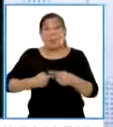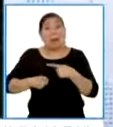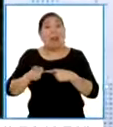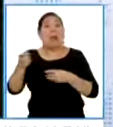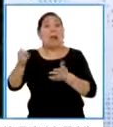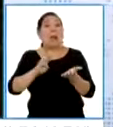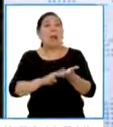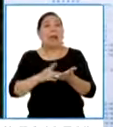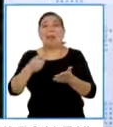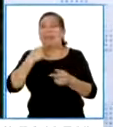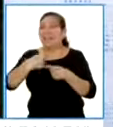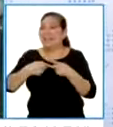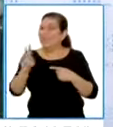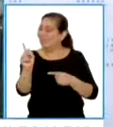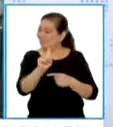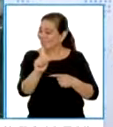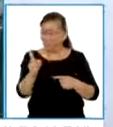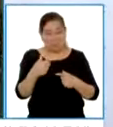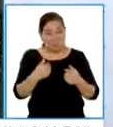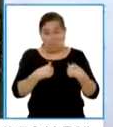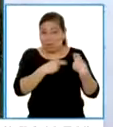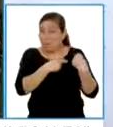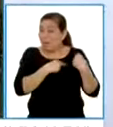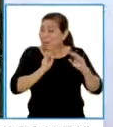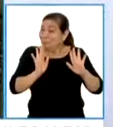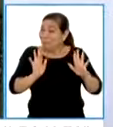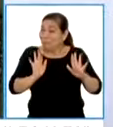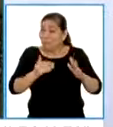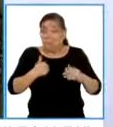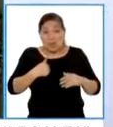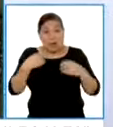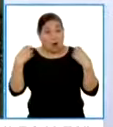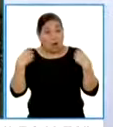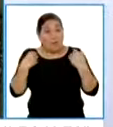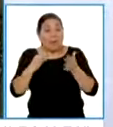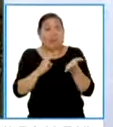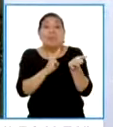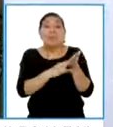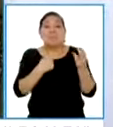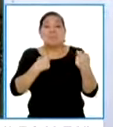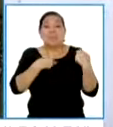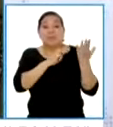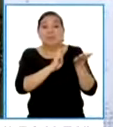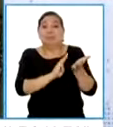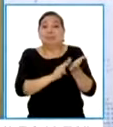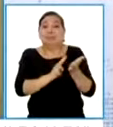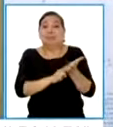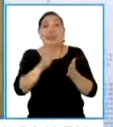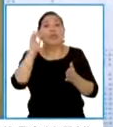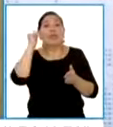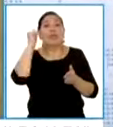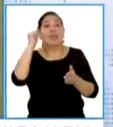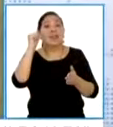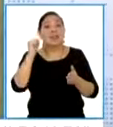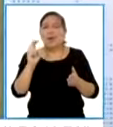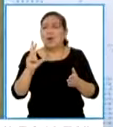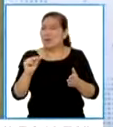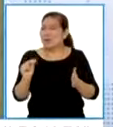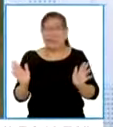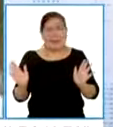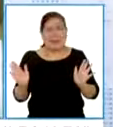decir, defensor señala tal cosa. Esa no es mi competencia. La competencia de la Defensoría del Pueblo es garantizar los derechos y por eso es que no